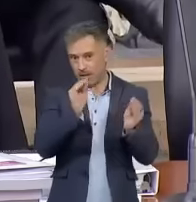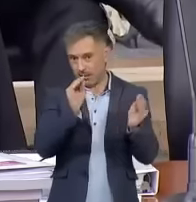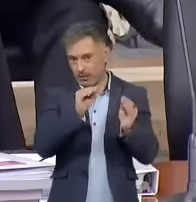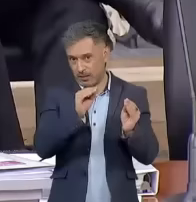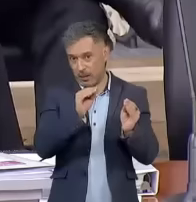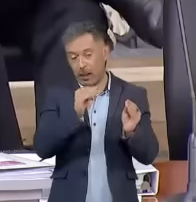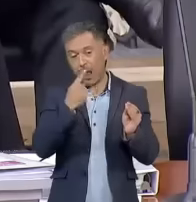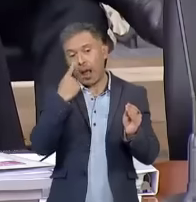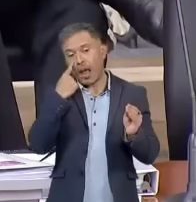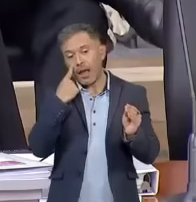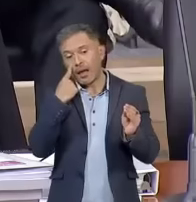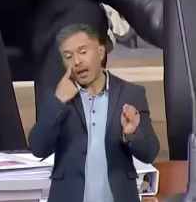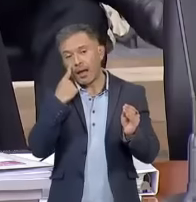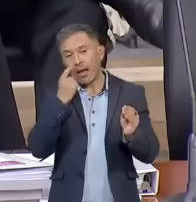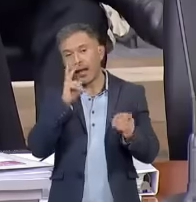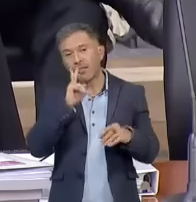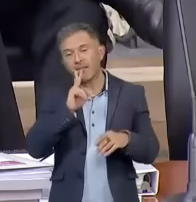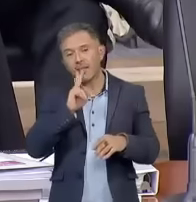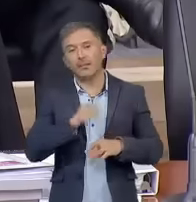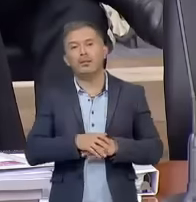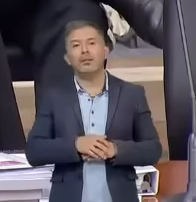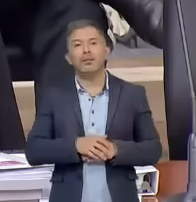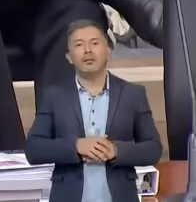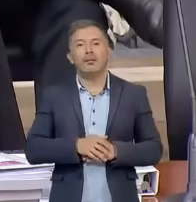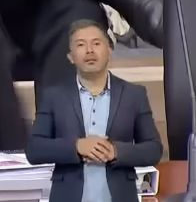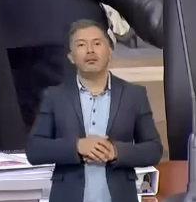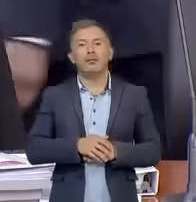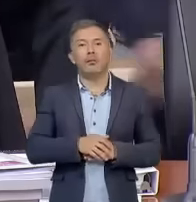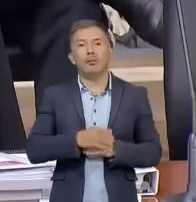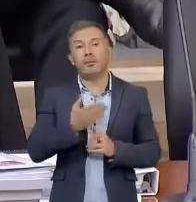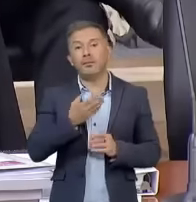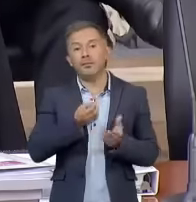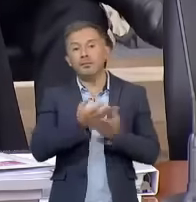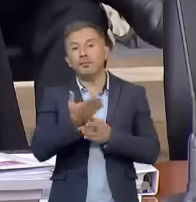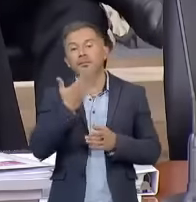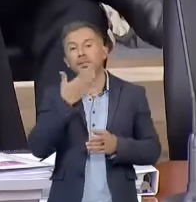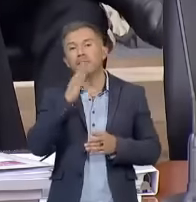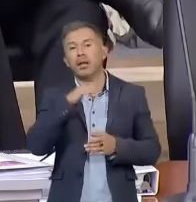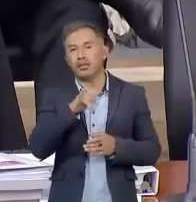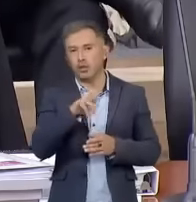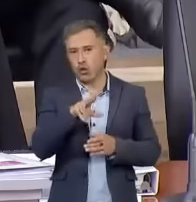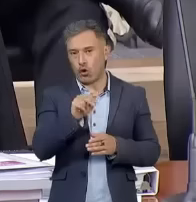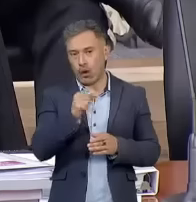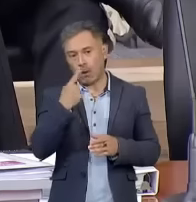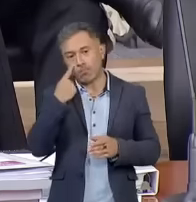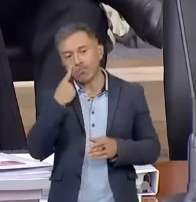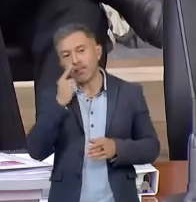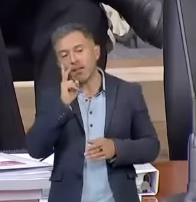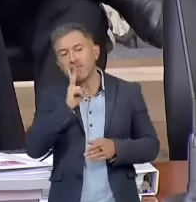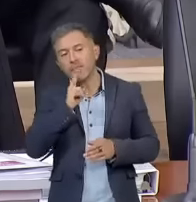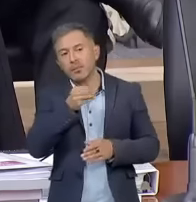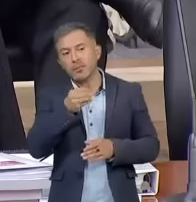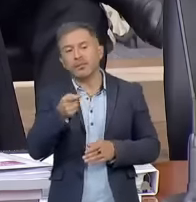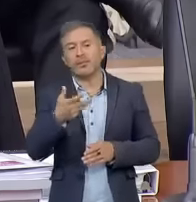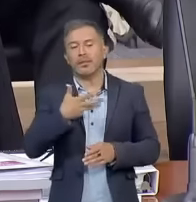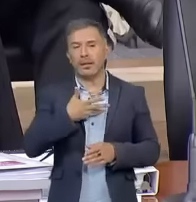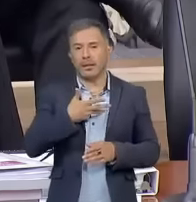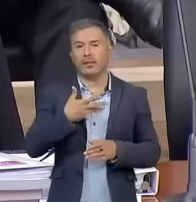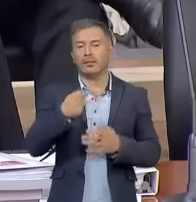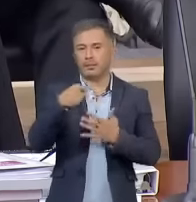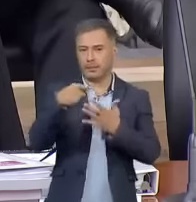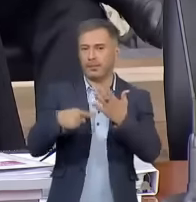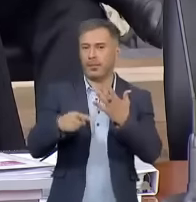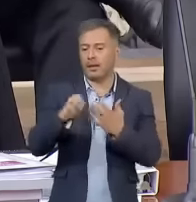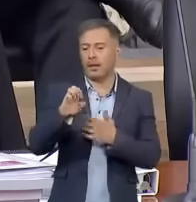se dan eh los eh el ejercicio mismo y tendremos de ahí elementos para